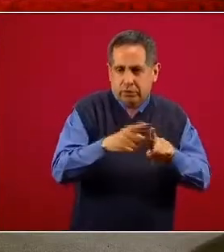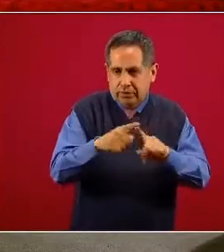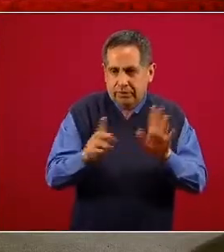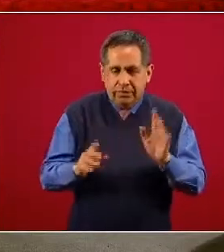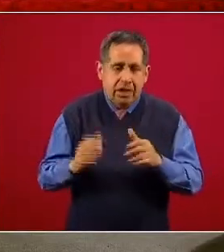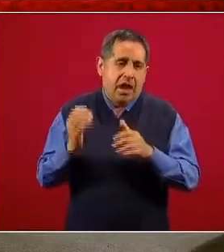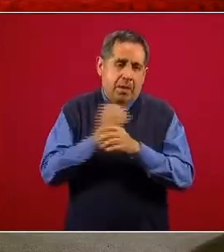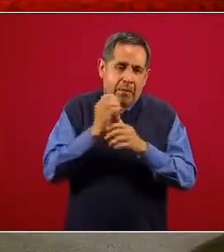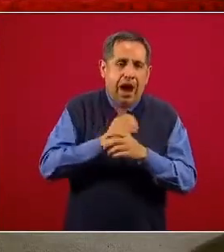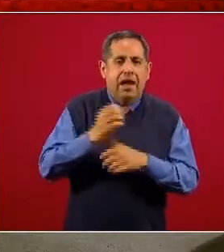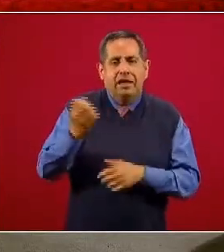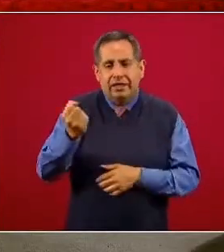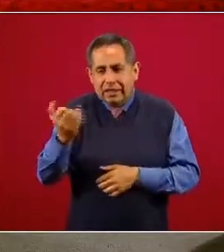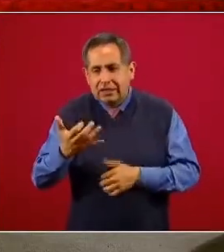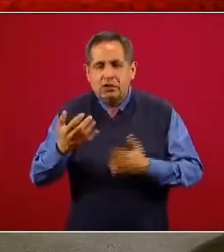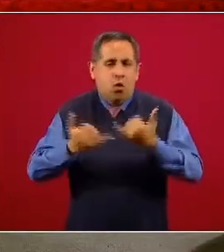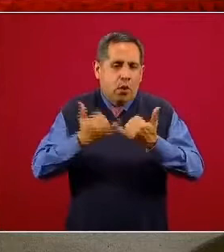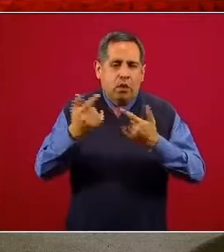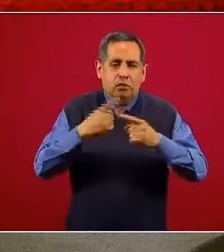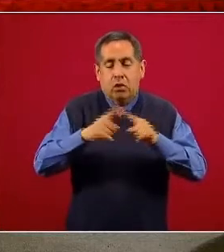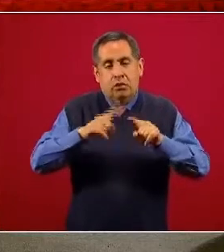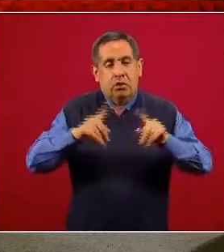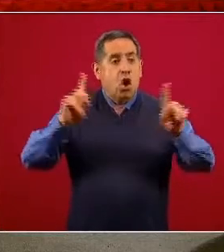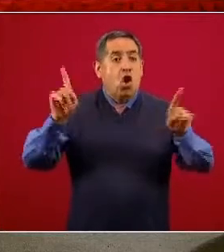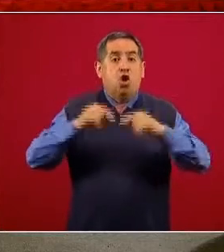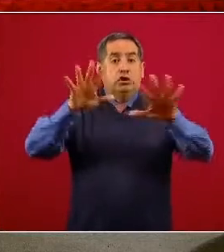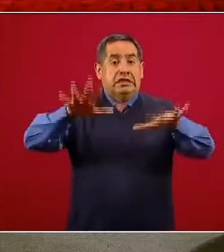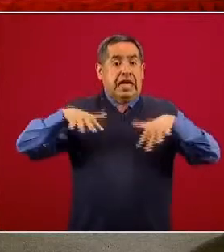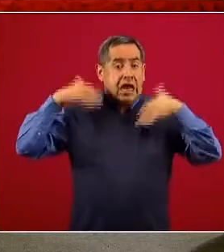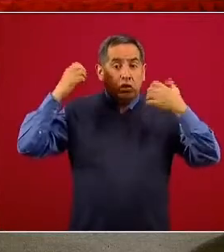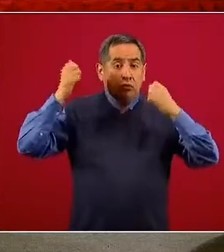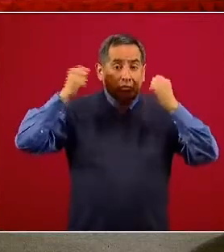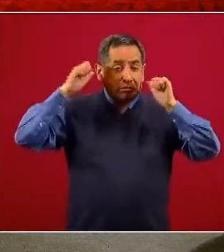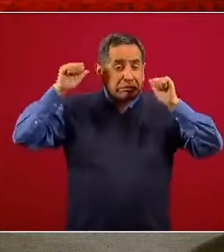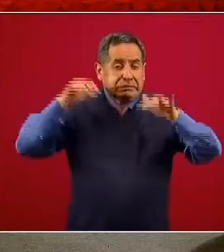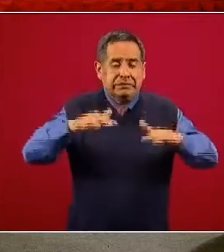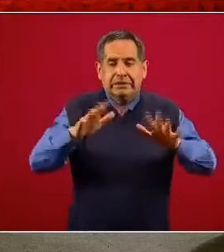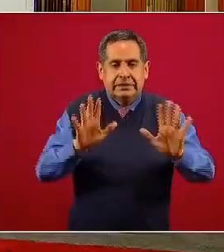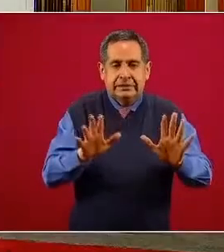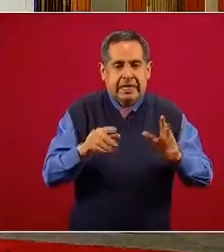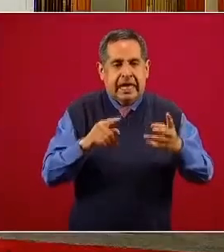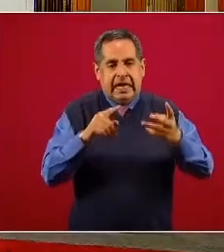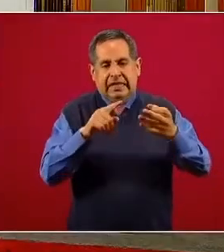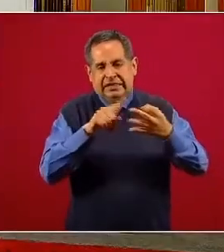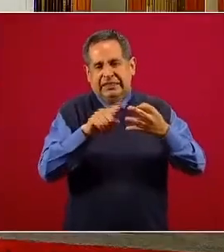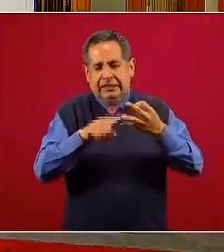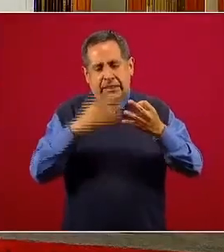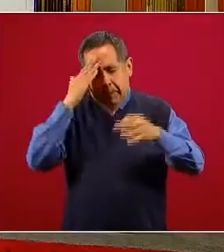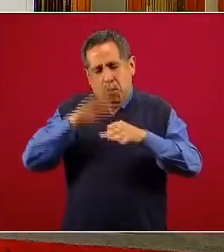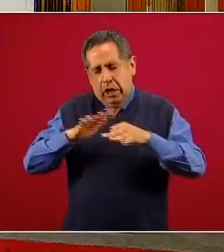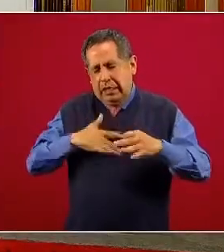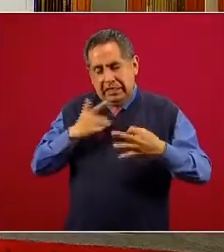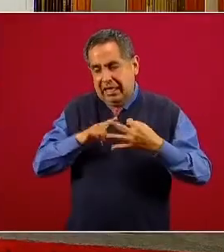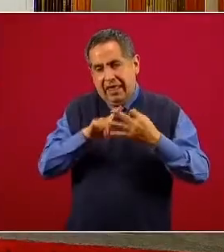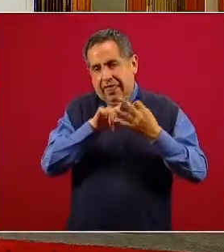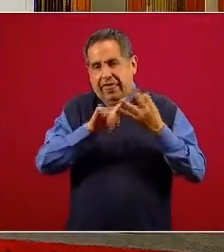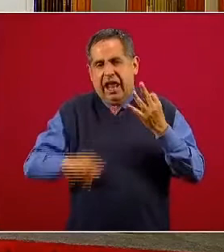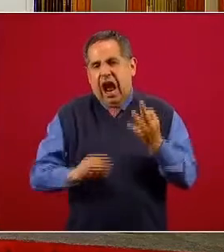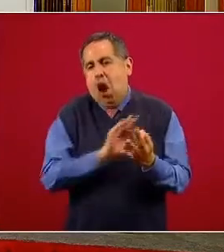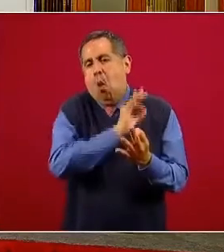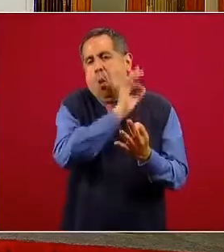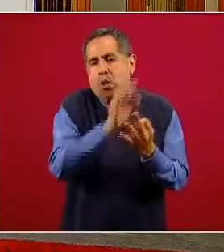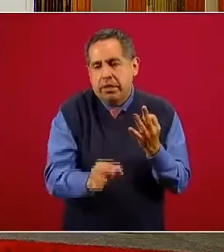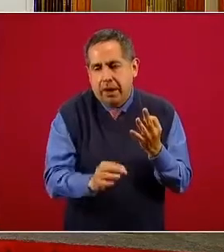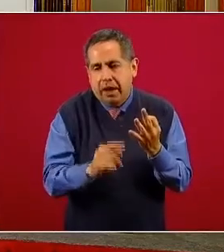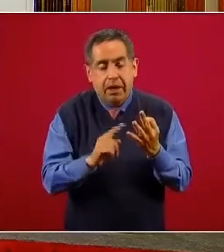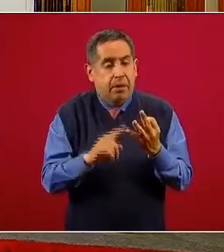efectivamente bares y casinos y conciertos masivos, por ejemplo, o espectáculos masivos. Son de las tres que de memoria ahorita recuerdo como las últimas,